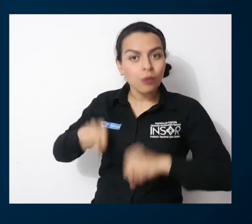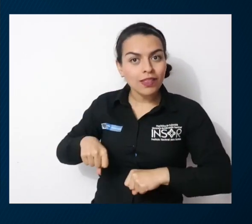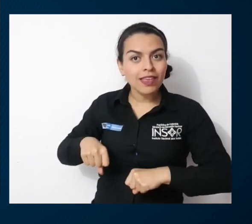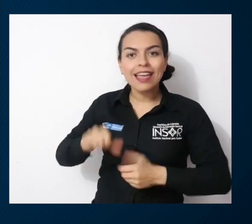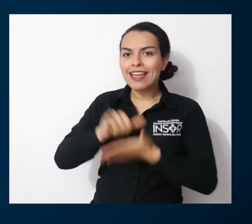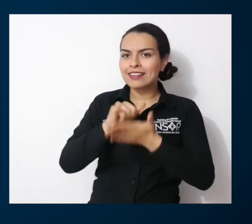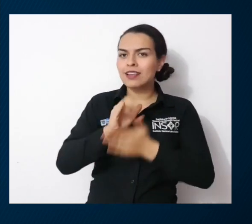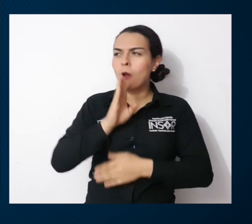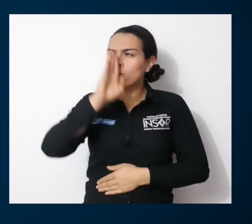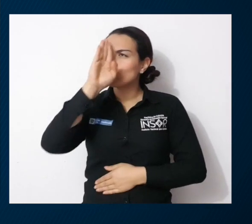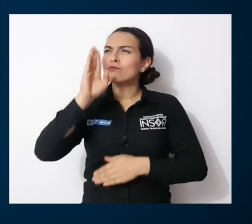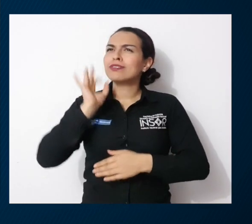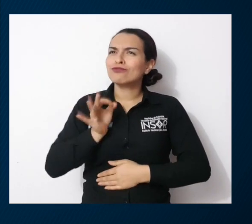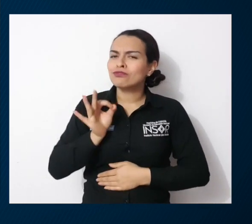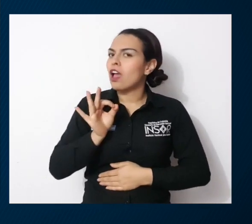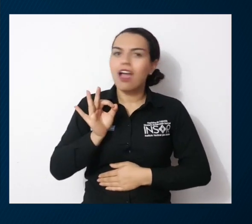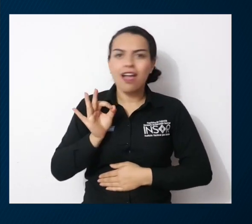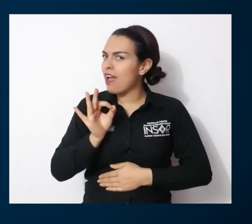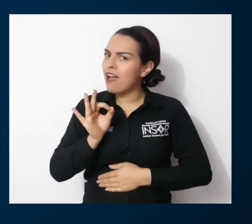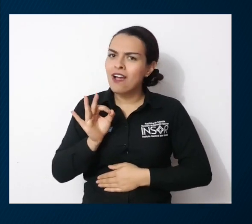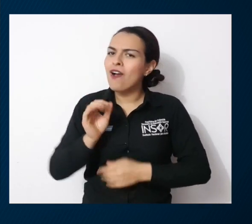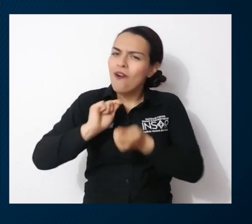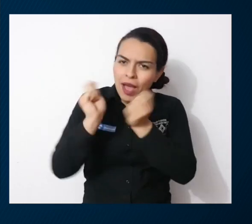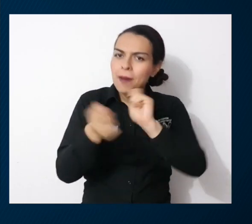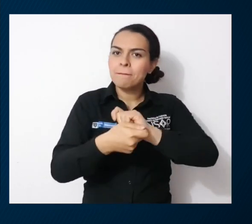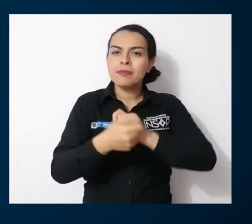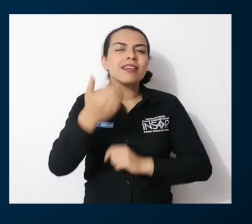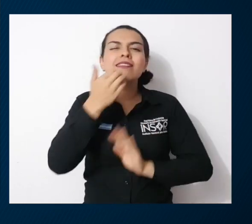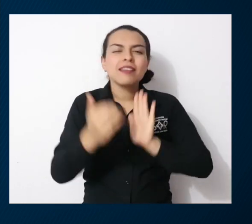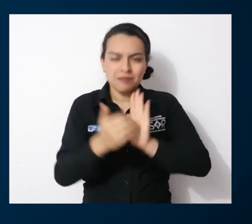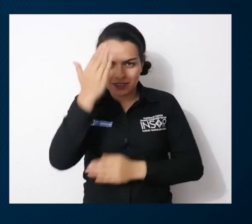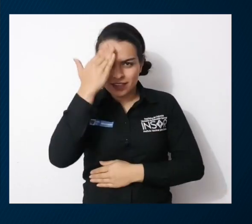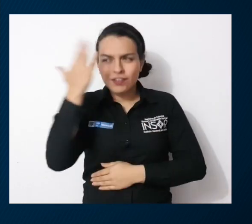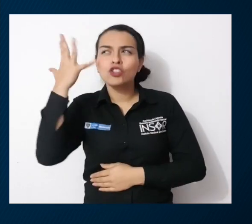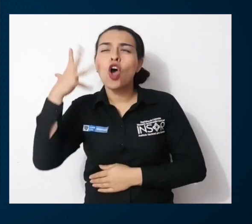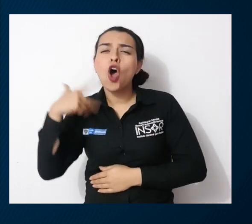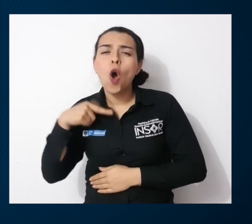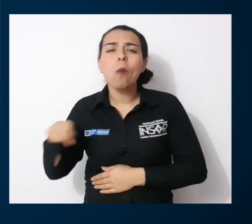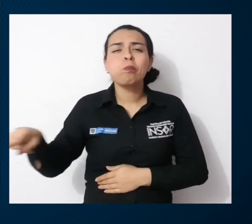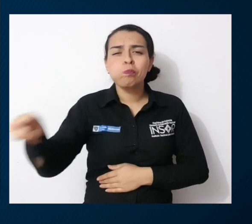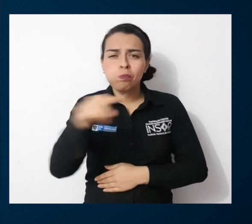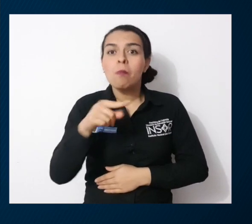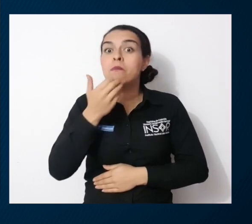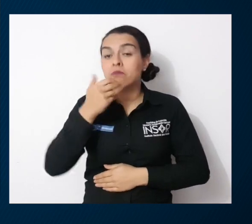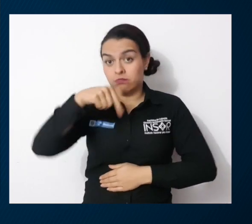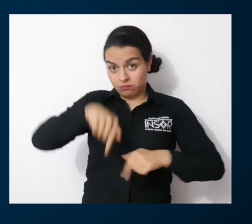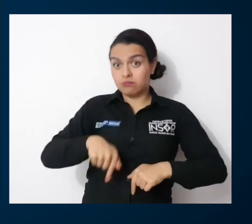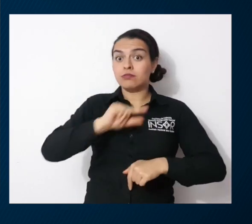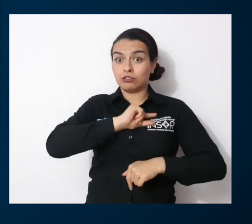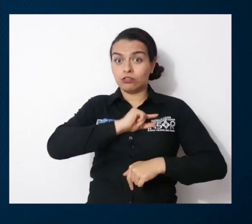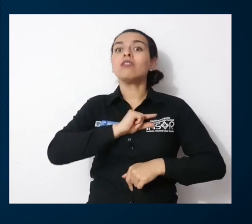y costumbres. Yo les pongo ejemplos de lo cotidiano o de lo cotidiano que nosotros vivimos en el instituto. El instituto